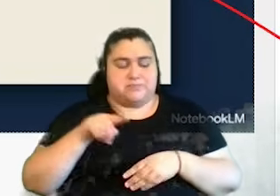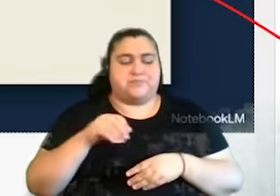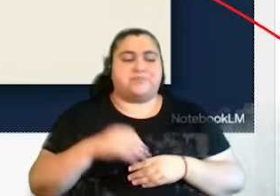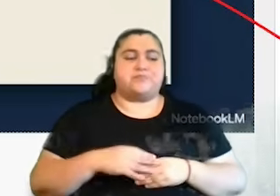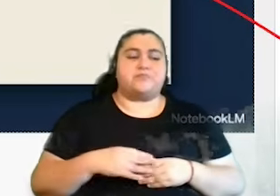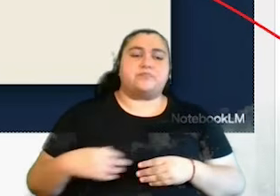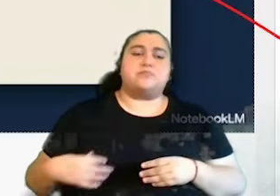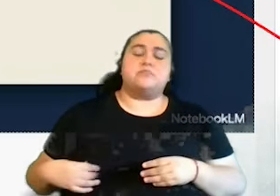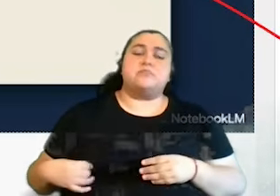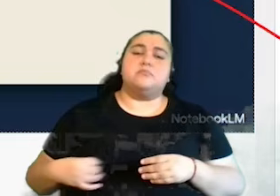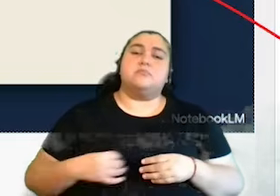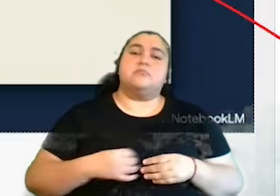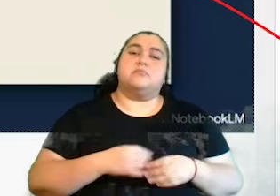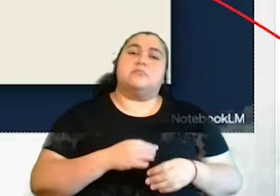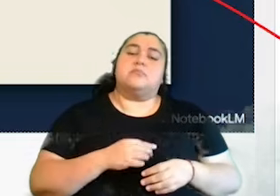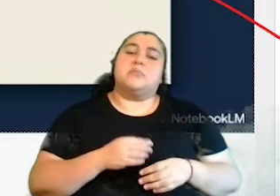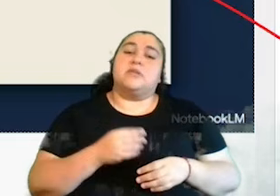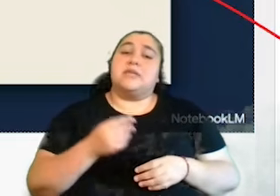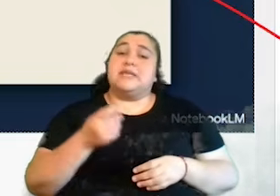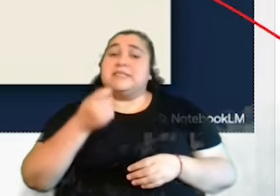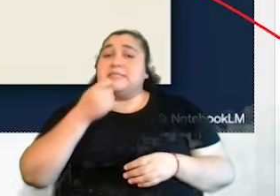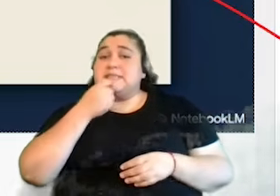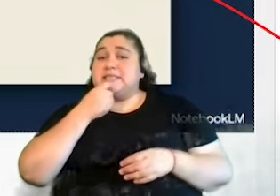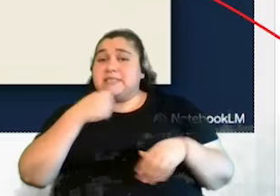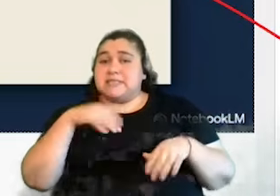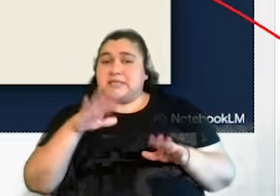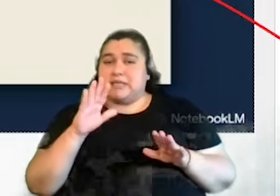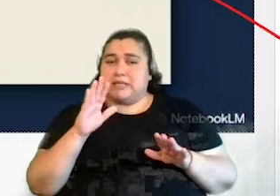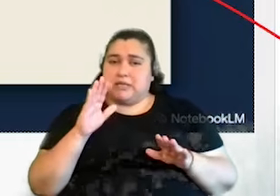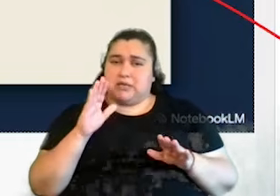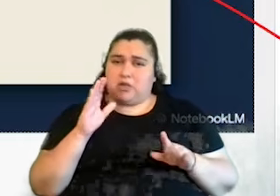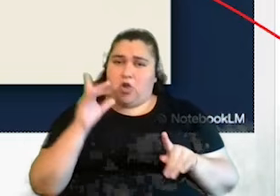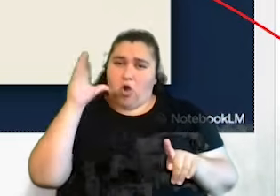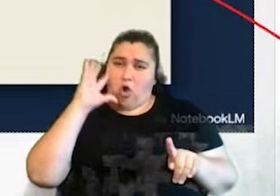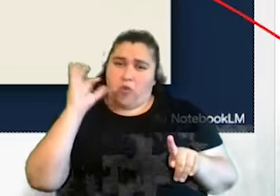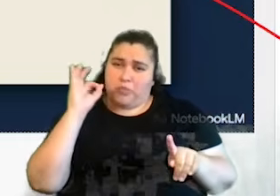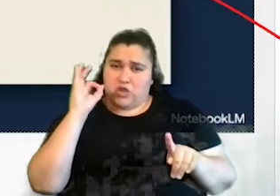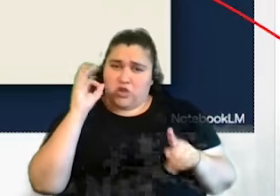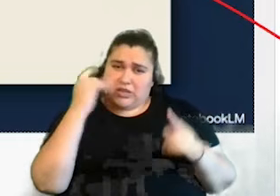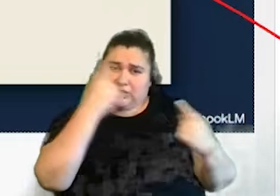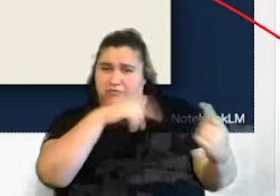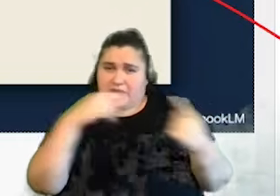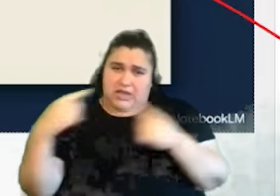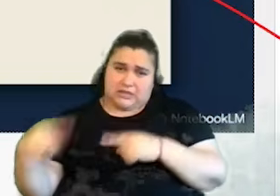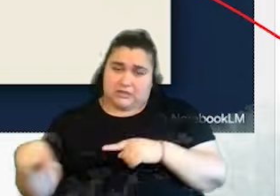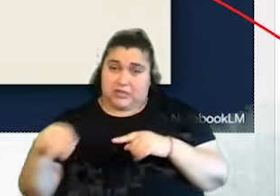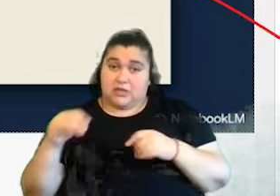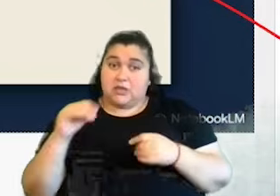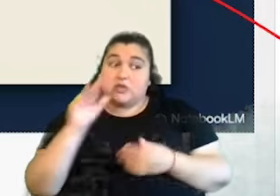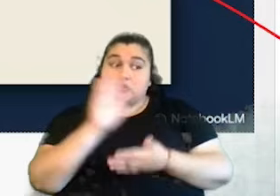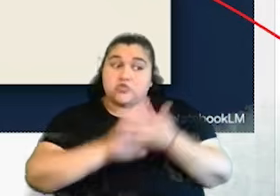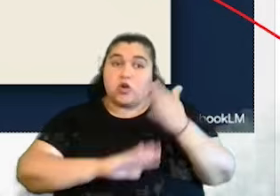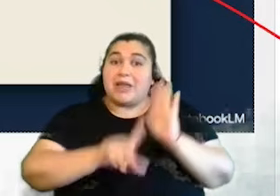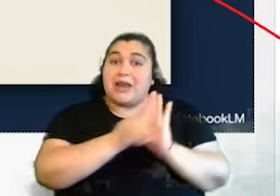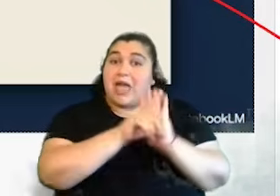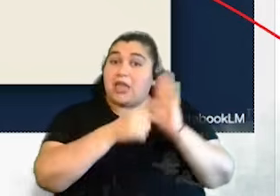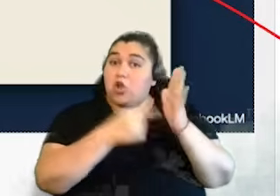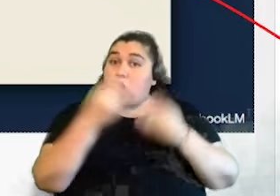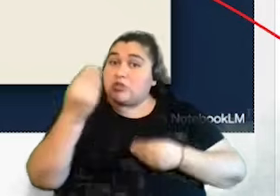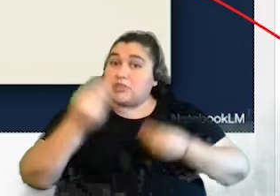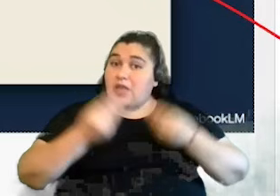teniendo en cuenta que si hay una diferencia de criterio en cuanto a la normativa contable, y